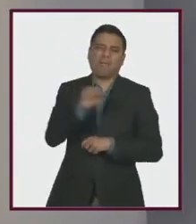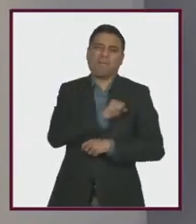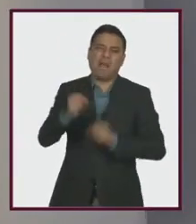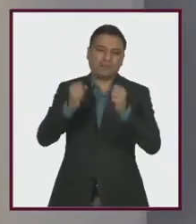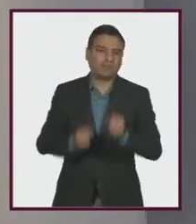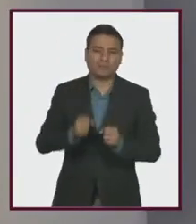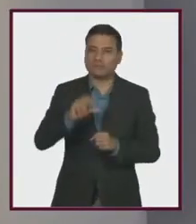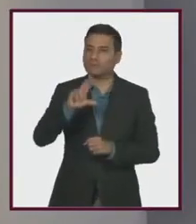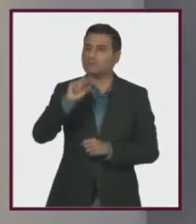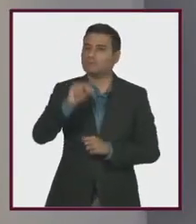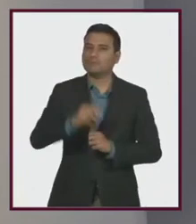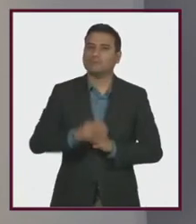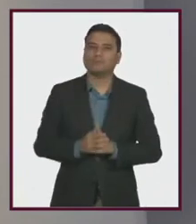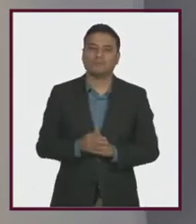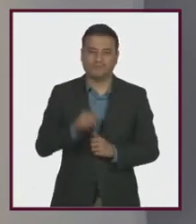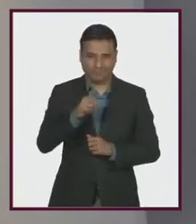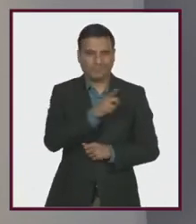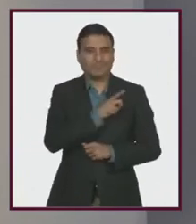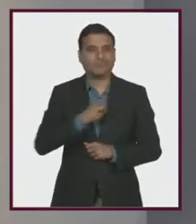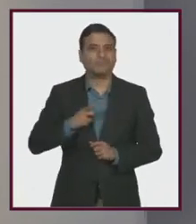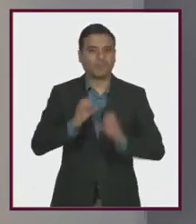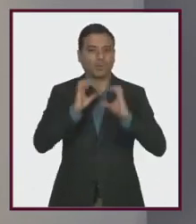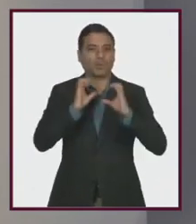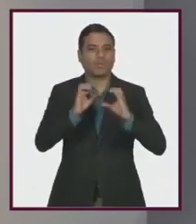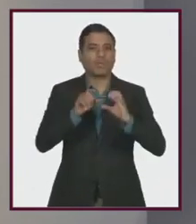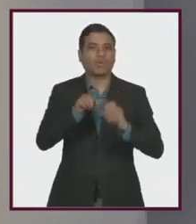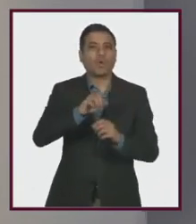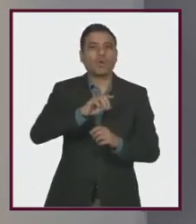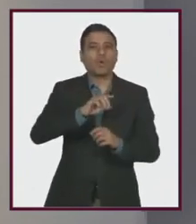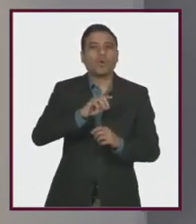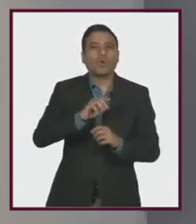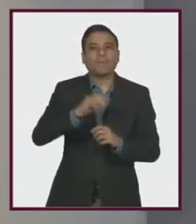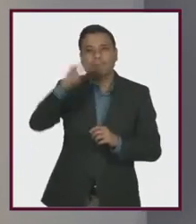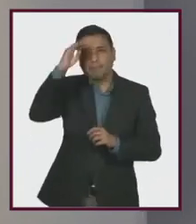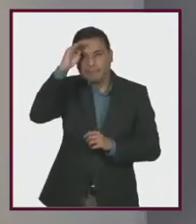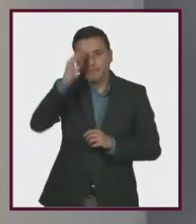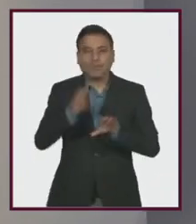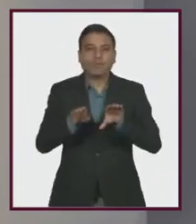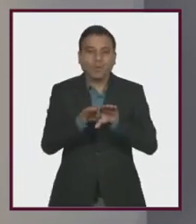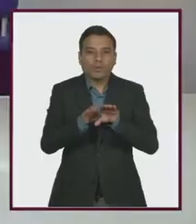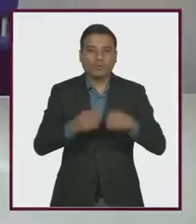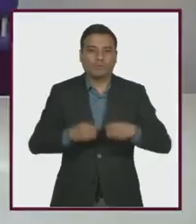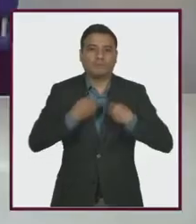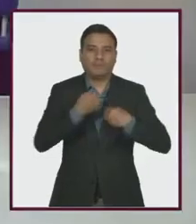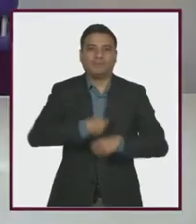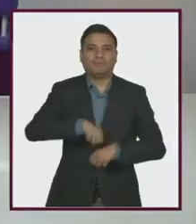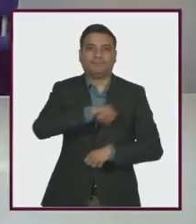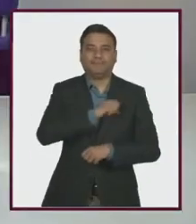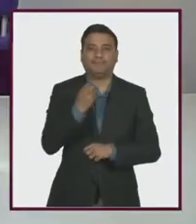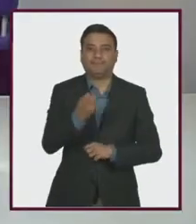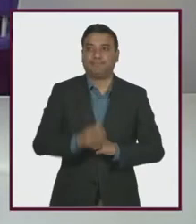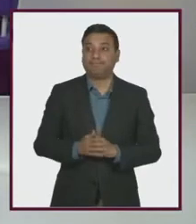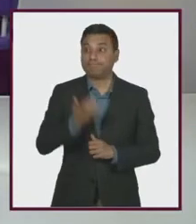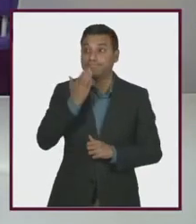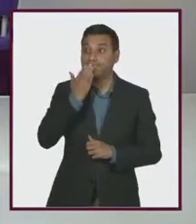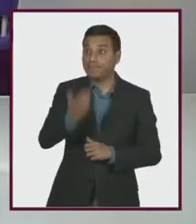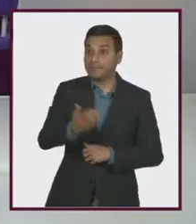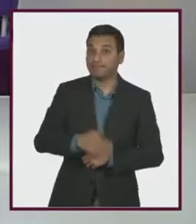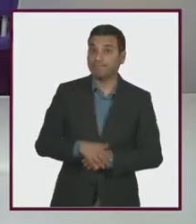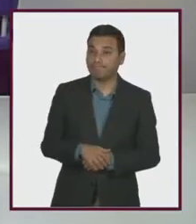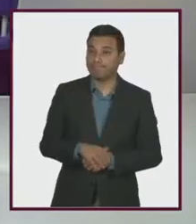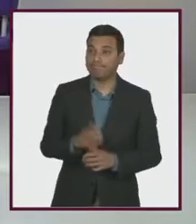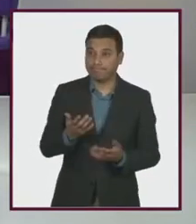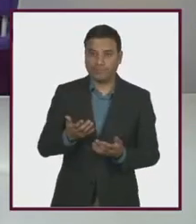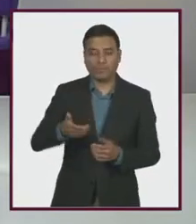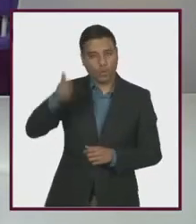de eso pues empezar a buscar alternativas para tener vidas más saludables. Excelente, haremos lo posible para que a través de